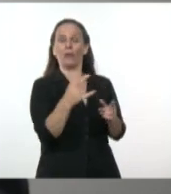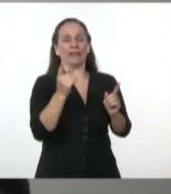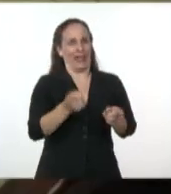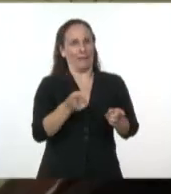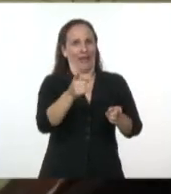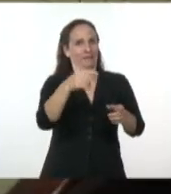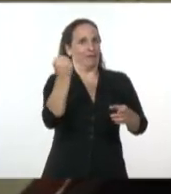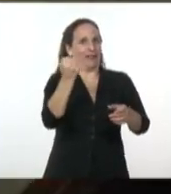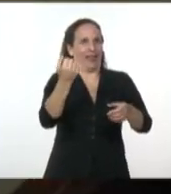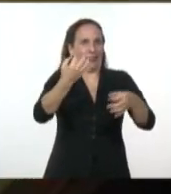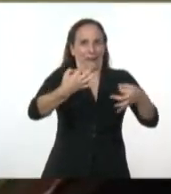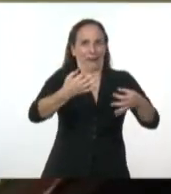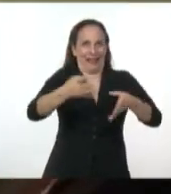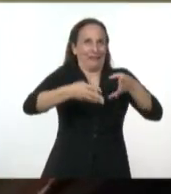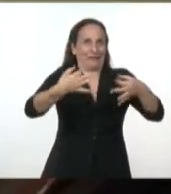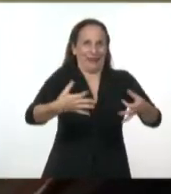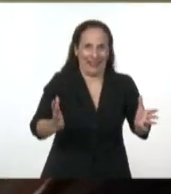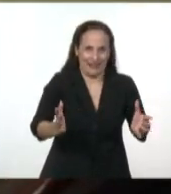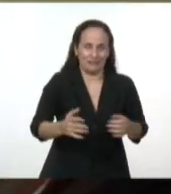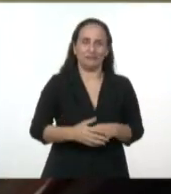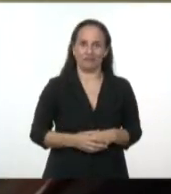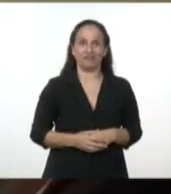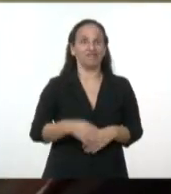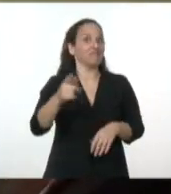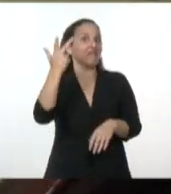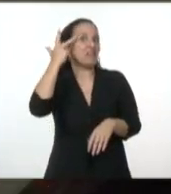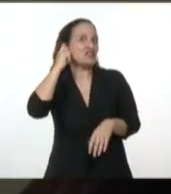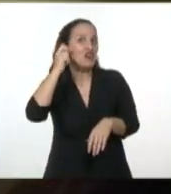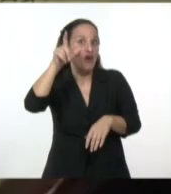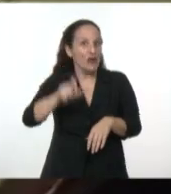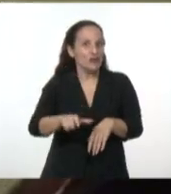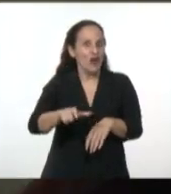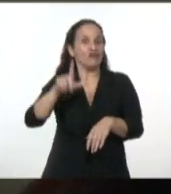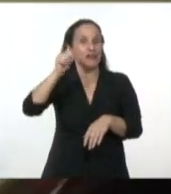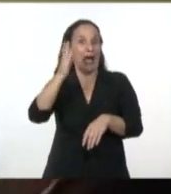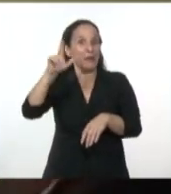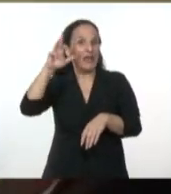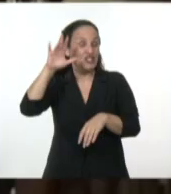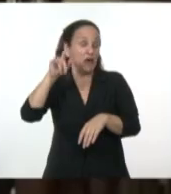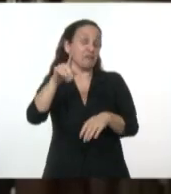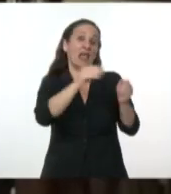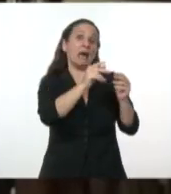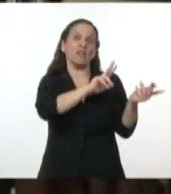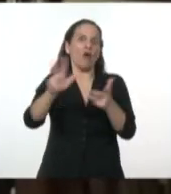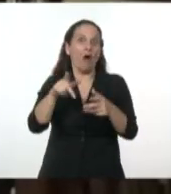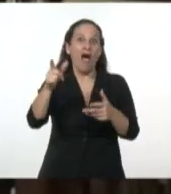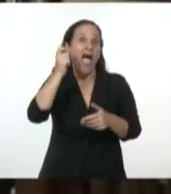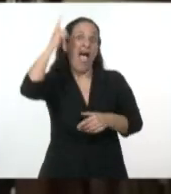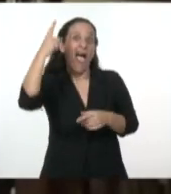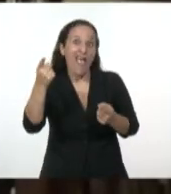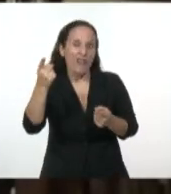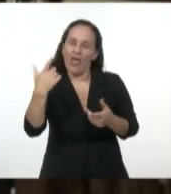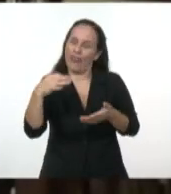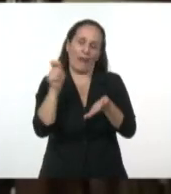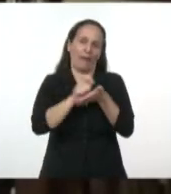funcionalidad. A los 18 años, un amigo le dijo a Juan Caballero que cualquier idea que se le ocurra debería